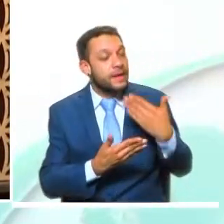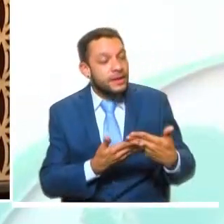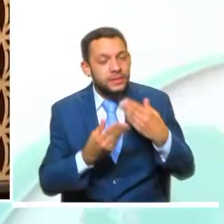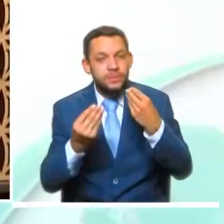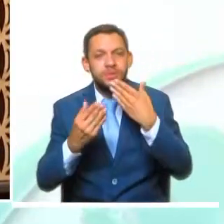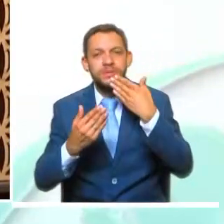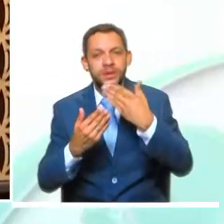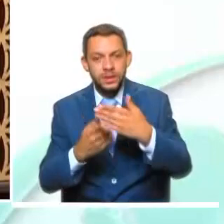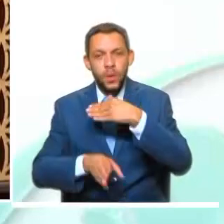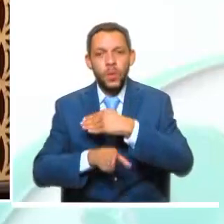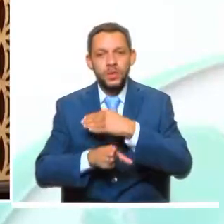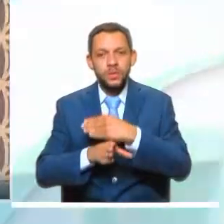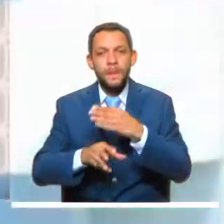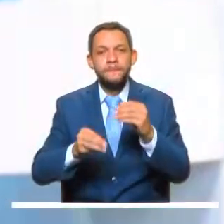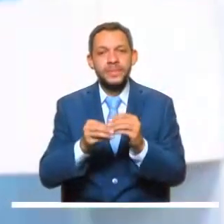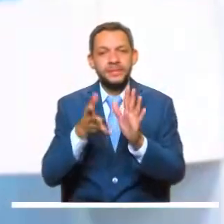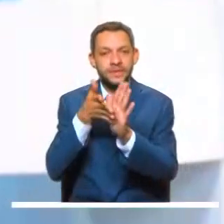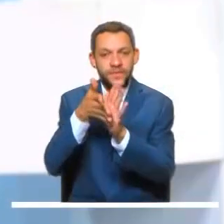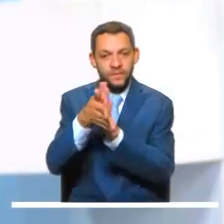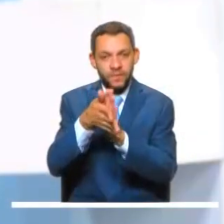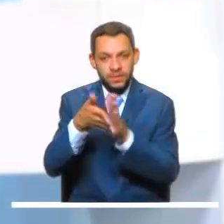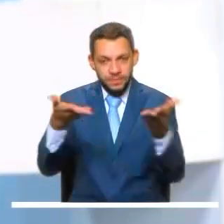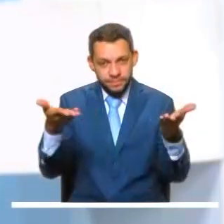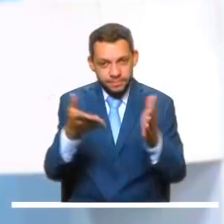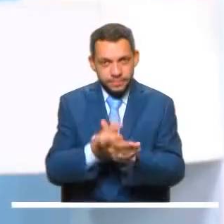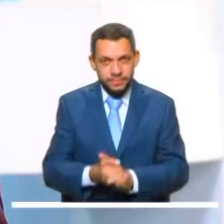mis bendiciones felicidades namasté